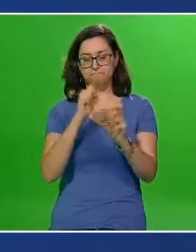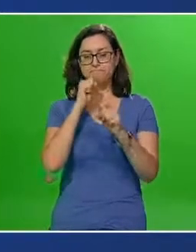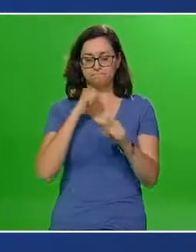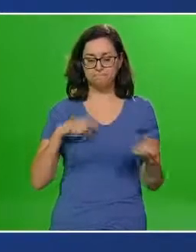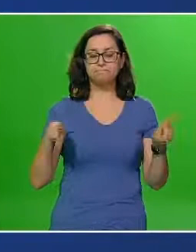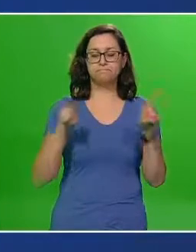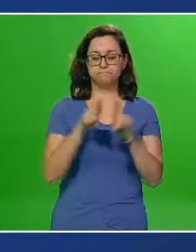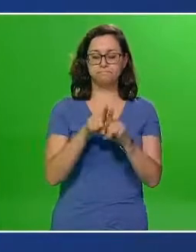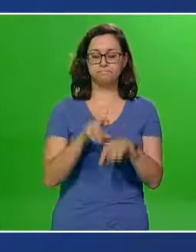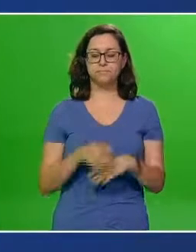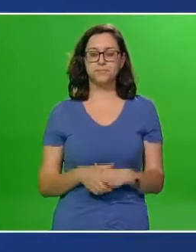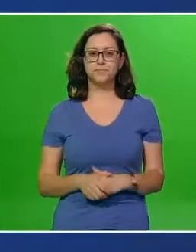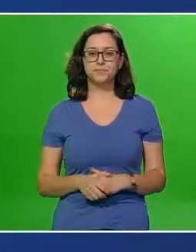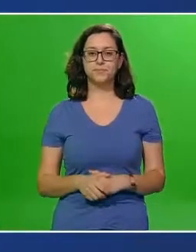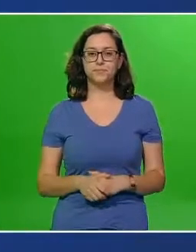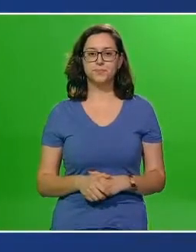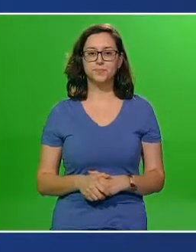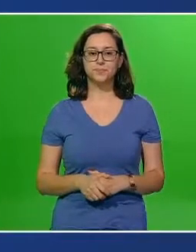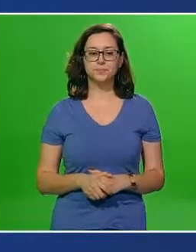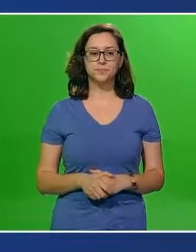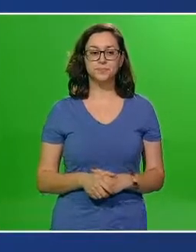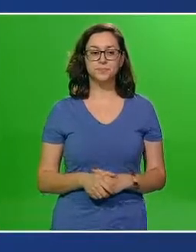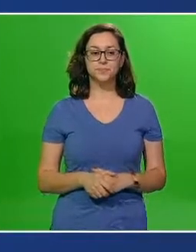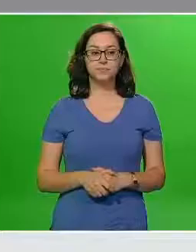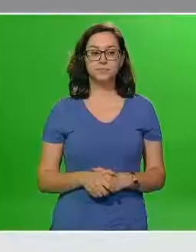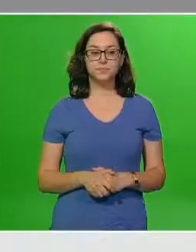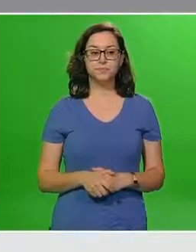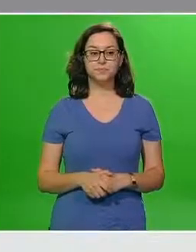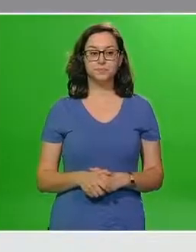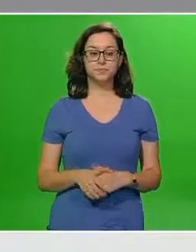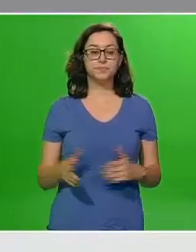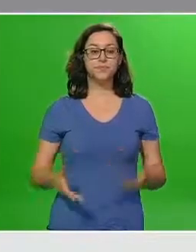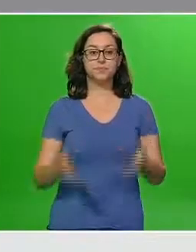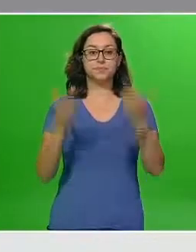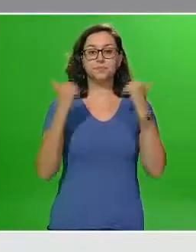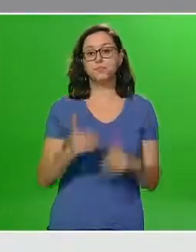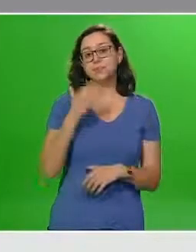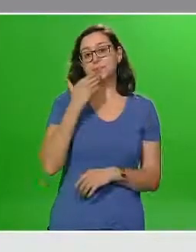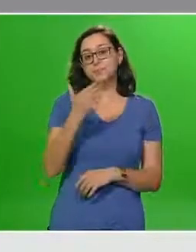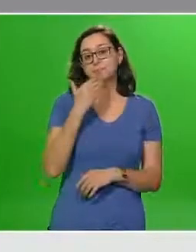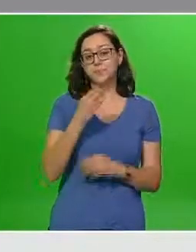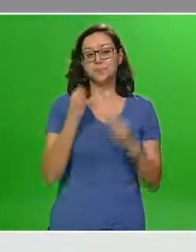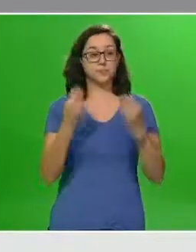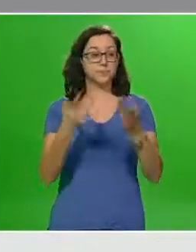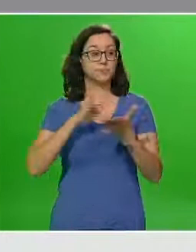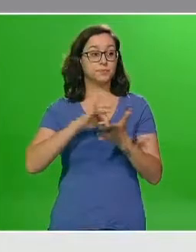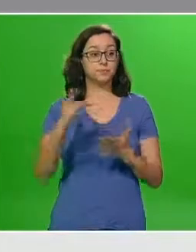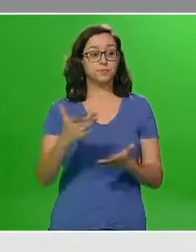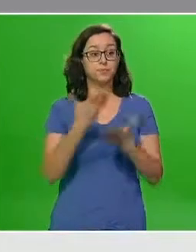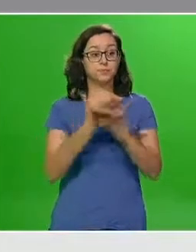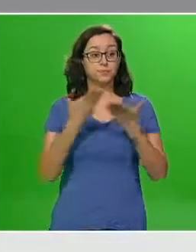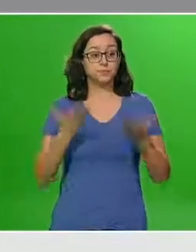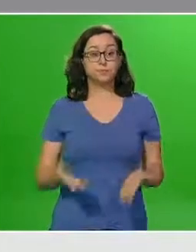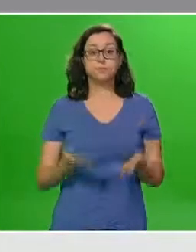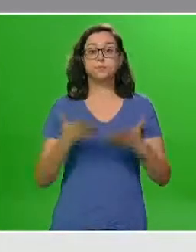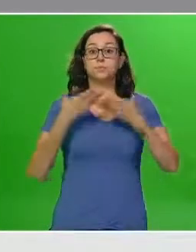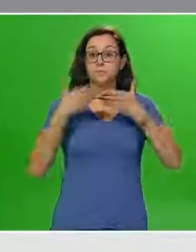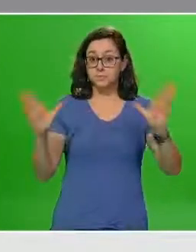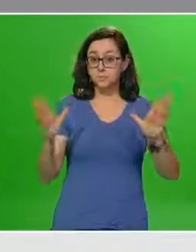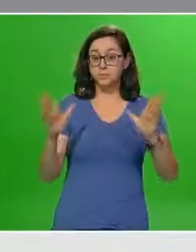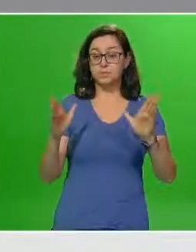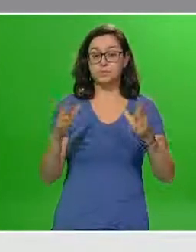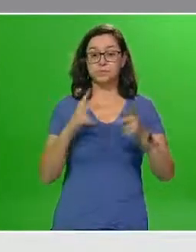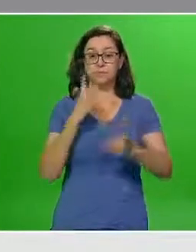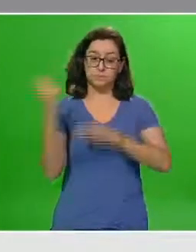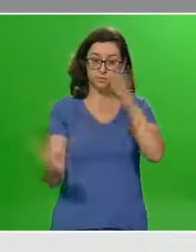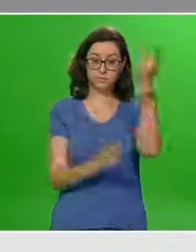la gran mayoría de sus dudas. Muy bien, pues muchas gracias. Entonces ahora sí recibimos y abrimos el